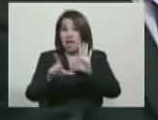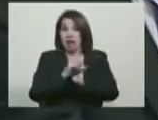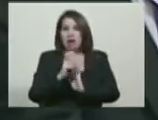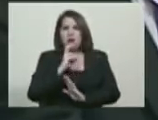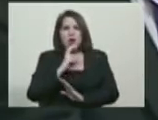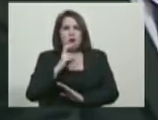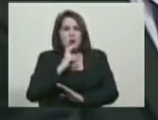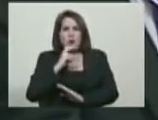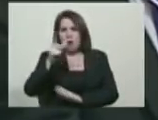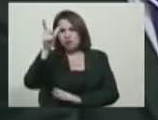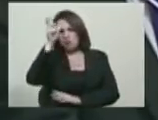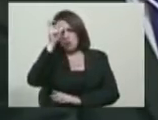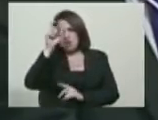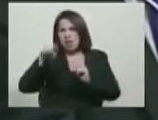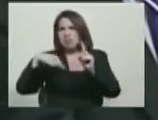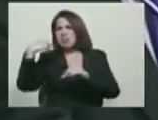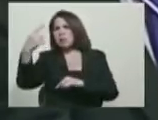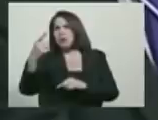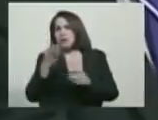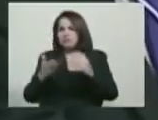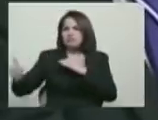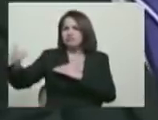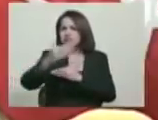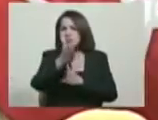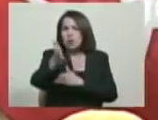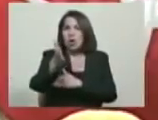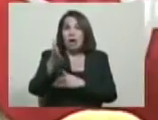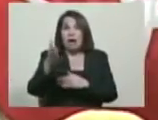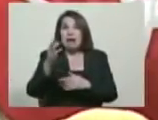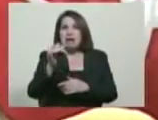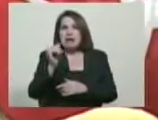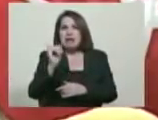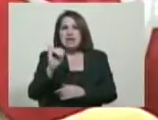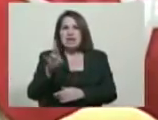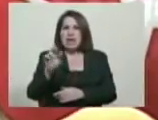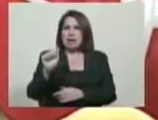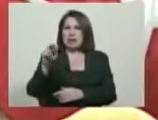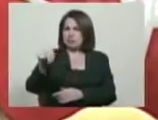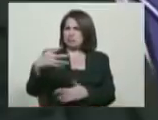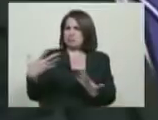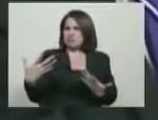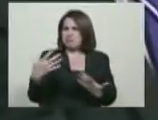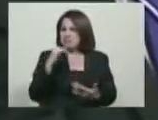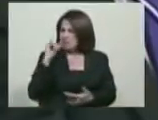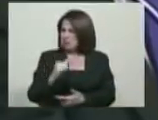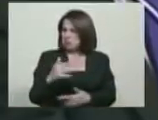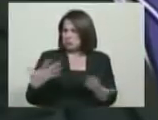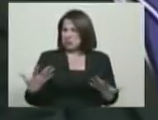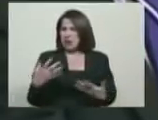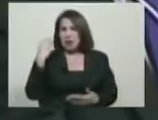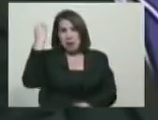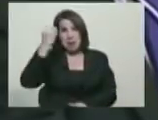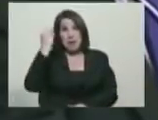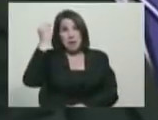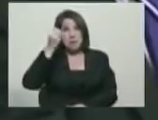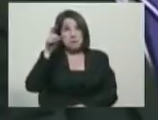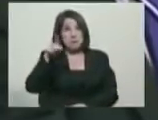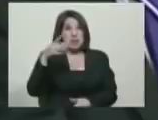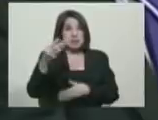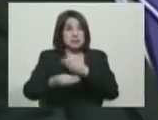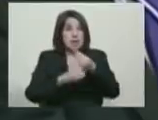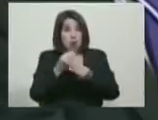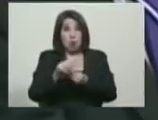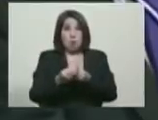estos señalamientos, ¿qué podría decirnos? Y también quisiera preguntarle, ¿qué opina acerca de la postura de